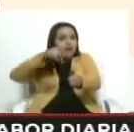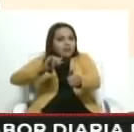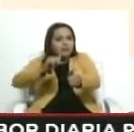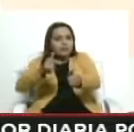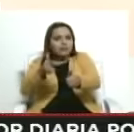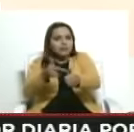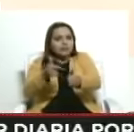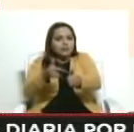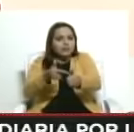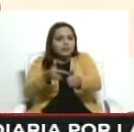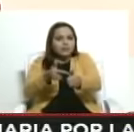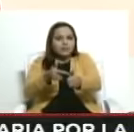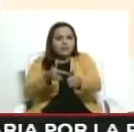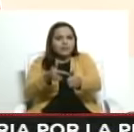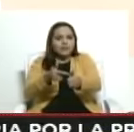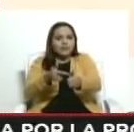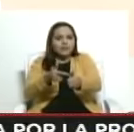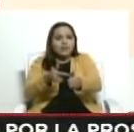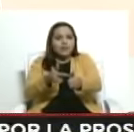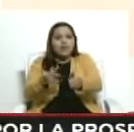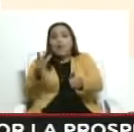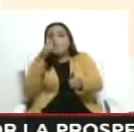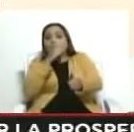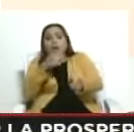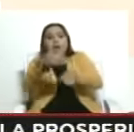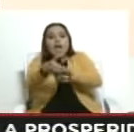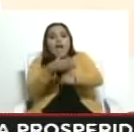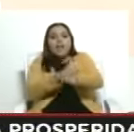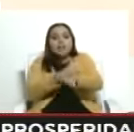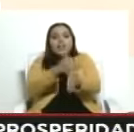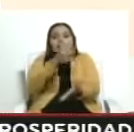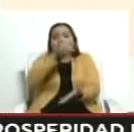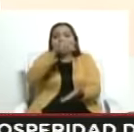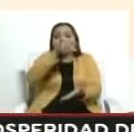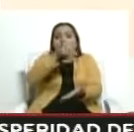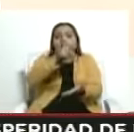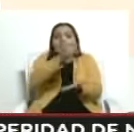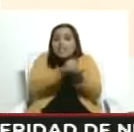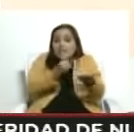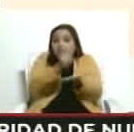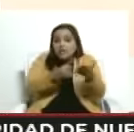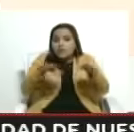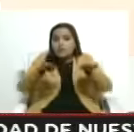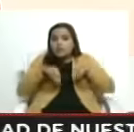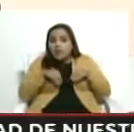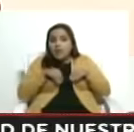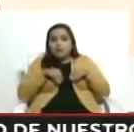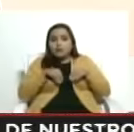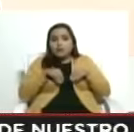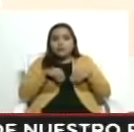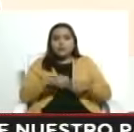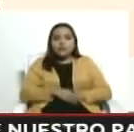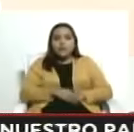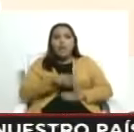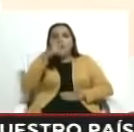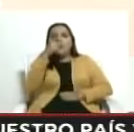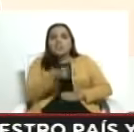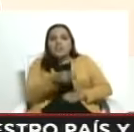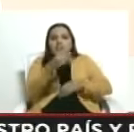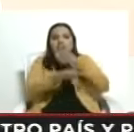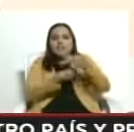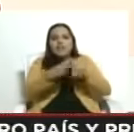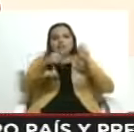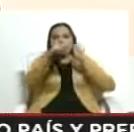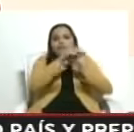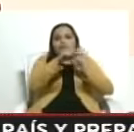cuando el postulado sustituto o la postulada sustituta no sea un candidato o una candidata previamente admitido o admitida, deberá cumplir con los